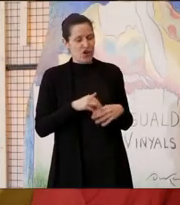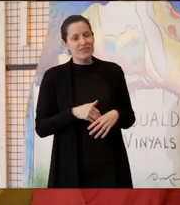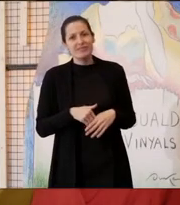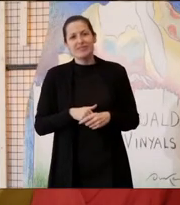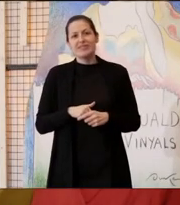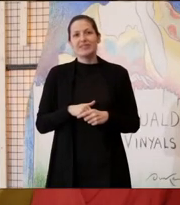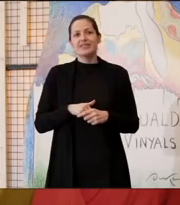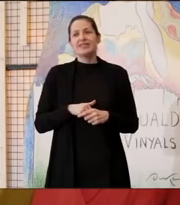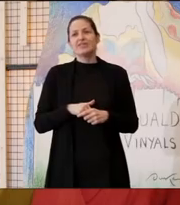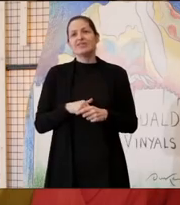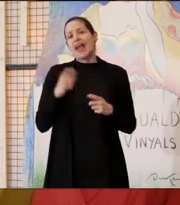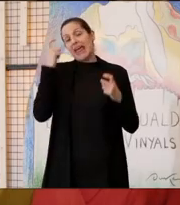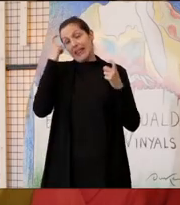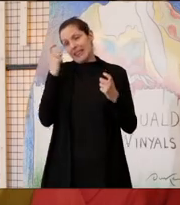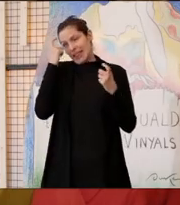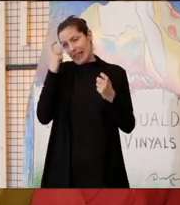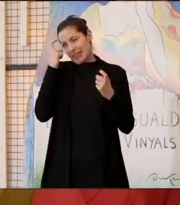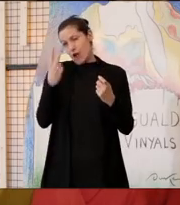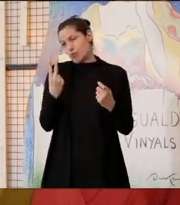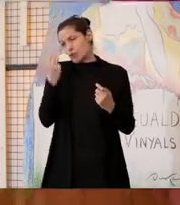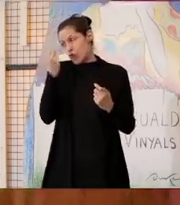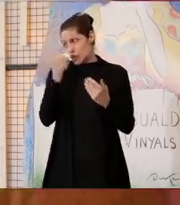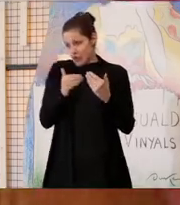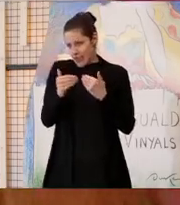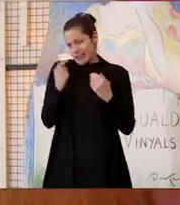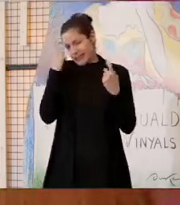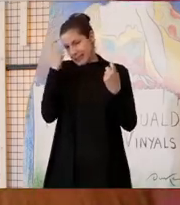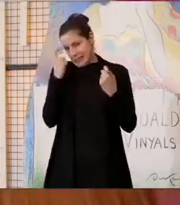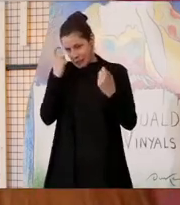lo Seguiremos intentando estos dos días